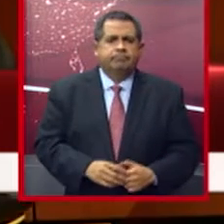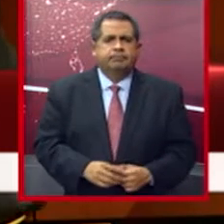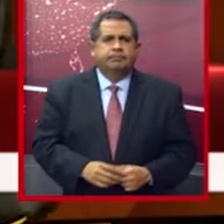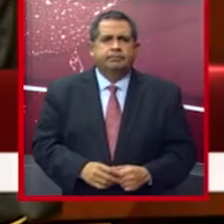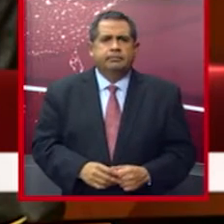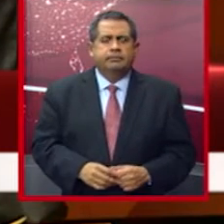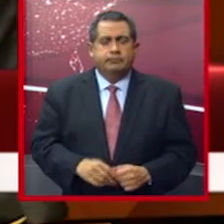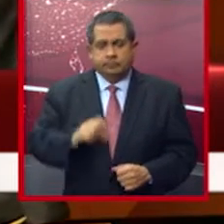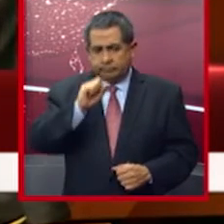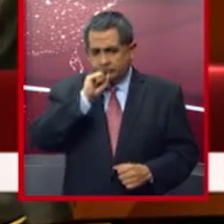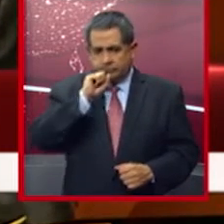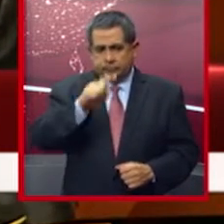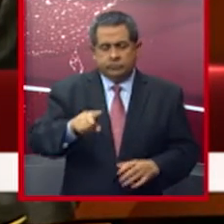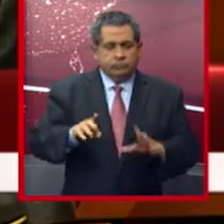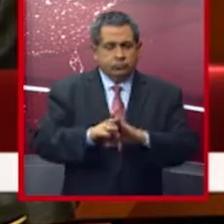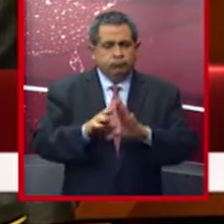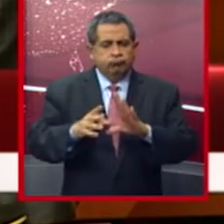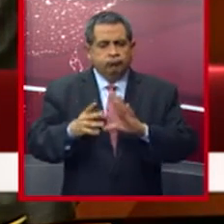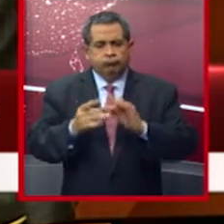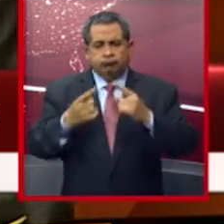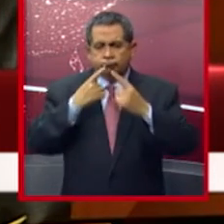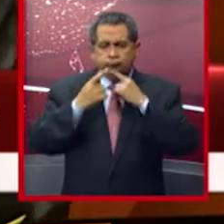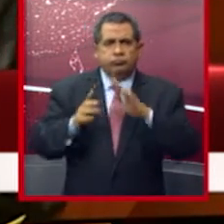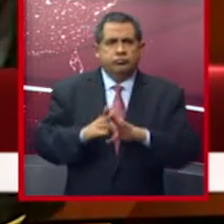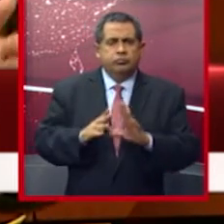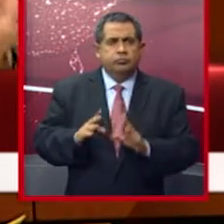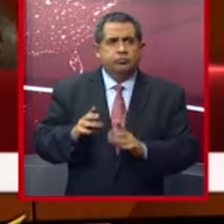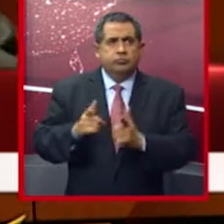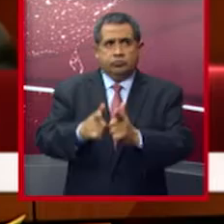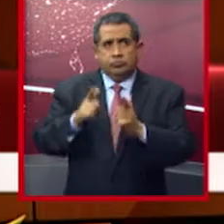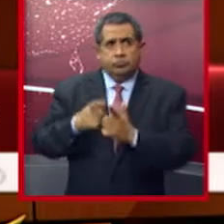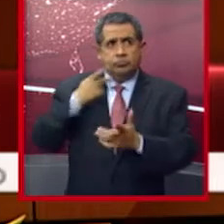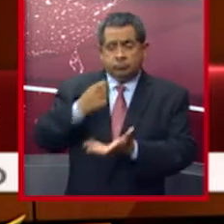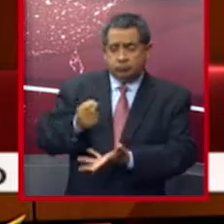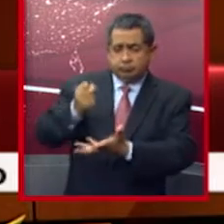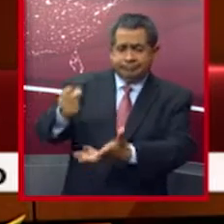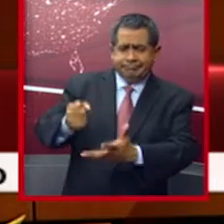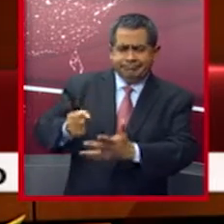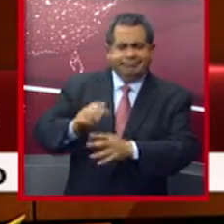Que se elimine el financiamiento público de los partidos políticos.